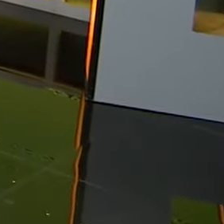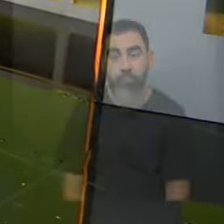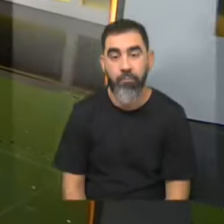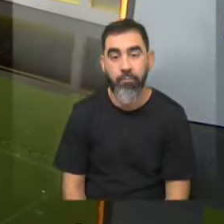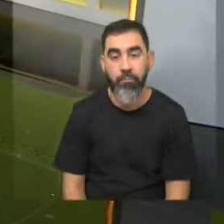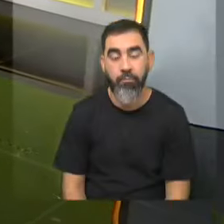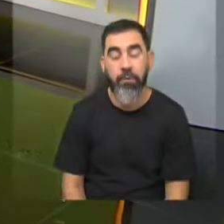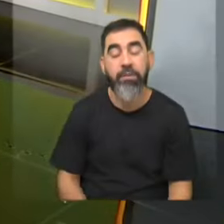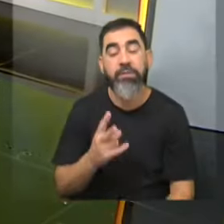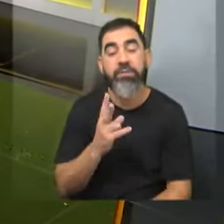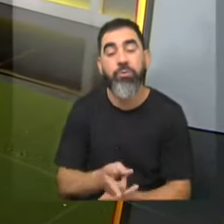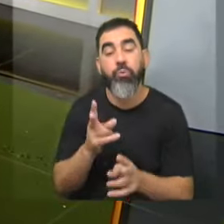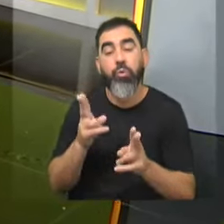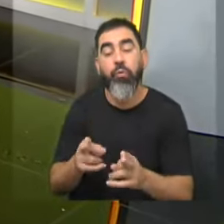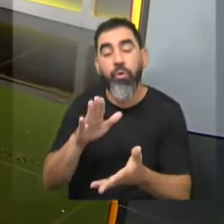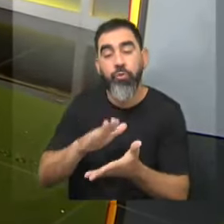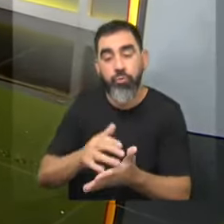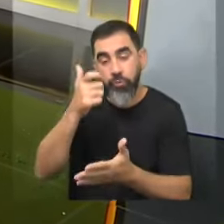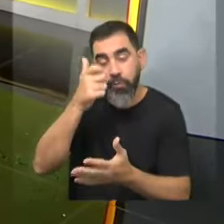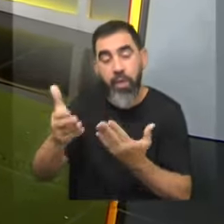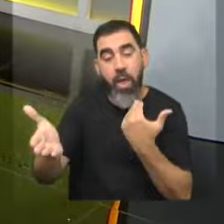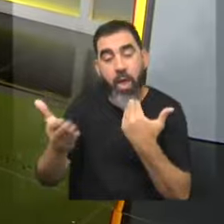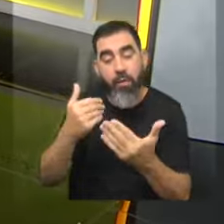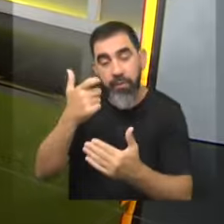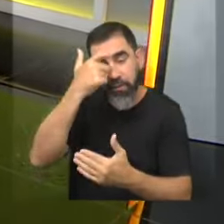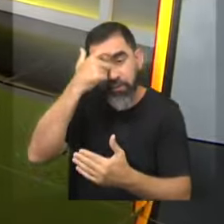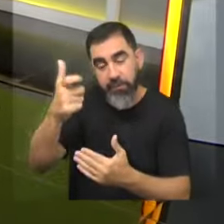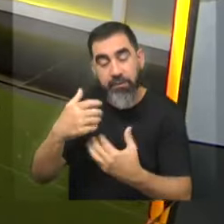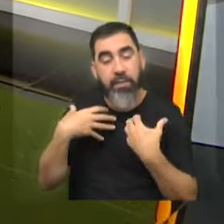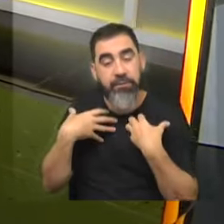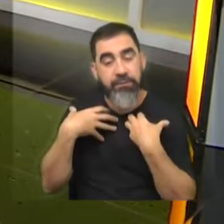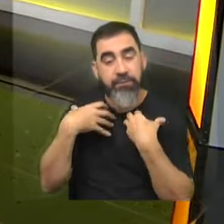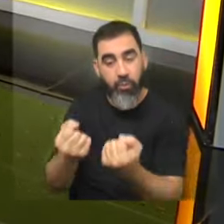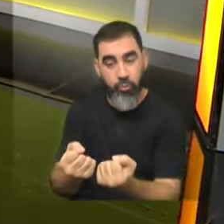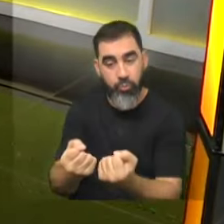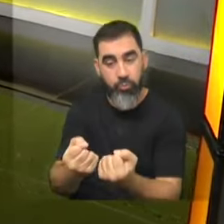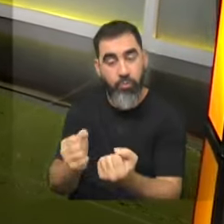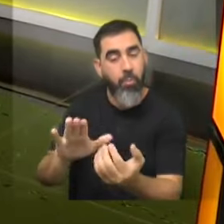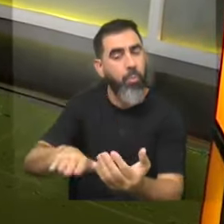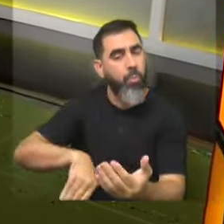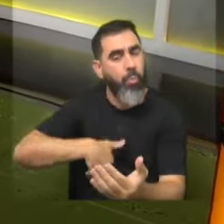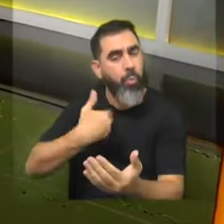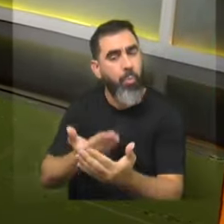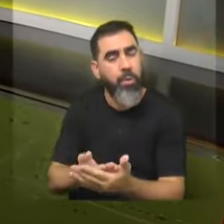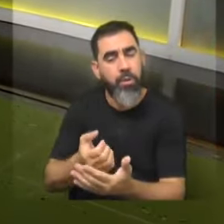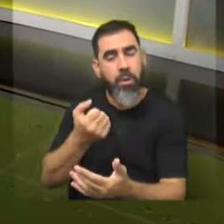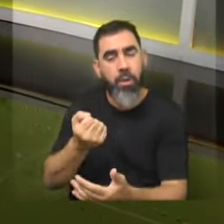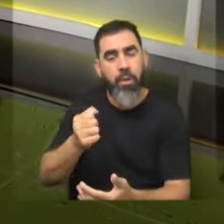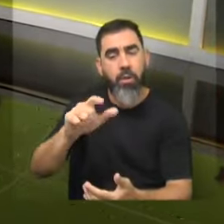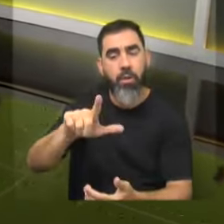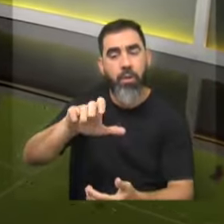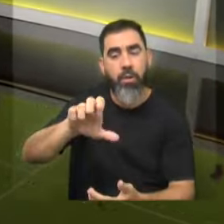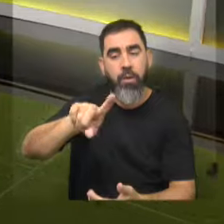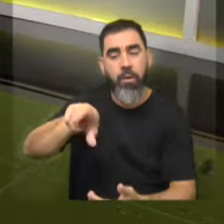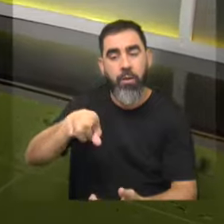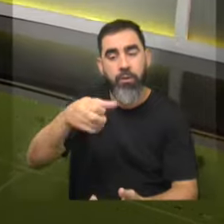En este segundo bloque de Sobre Ciencia volvemos a hablar de ciencia y salud con una propuesta que nos trae Alexandra Perrone y que tiene que ver